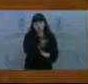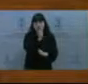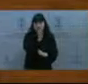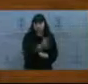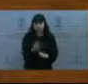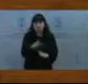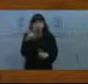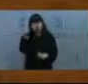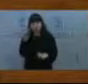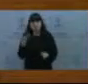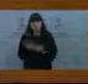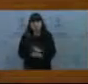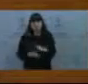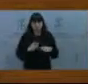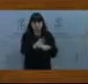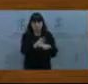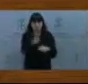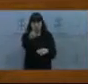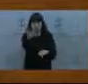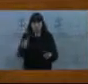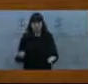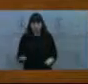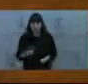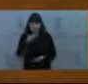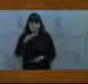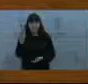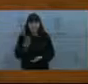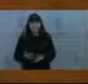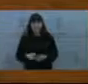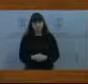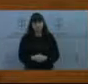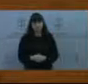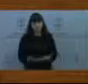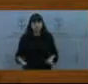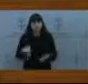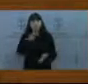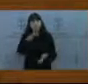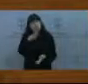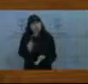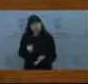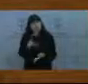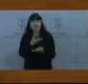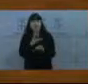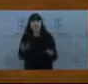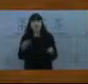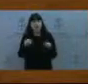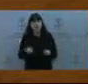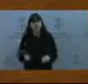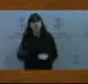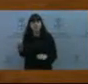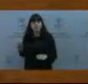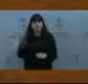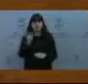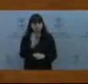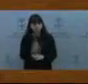insuficiente igualmente. Y por esa razón, señorías, volvemos a plantear, a modo de balance, si